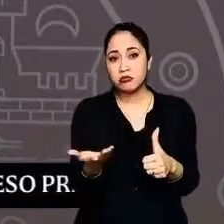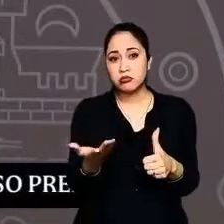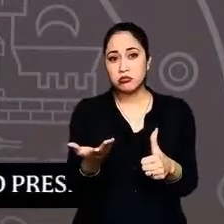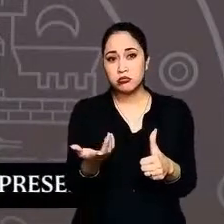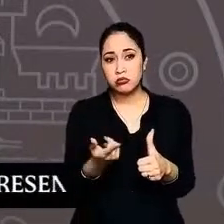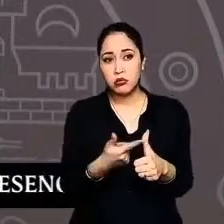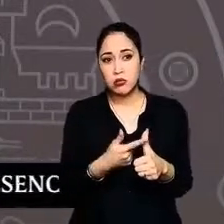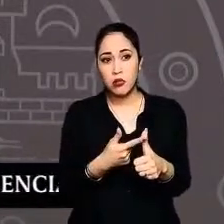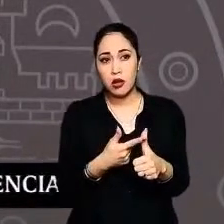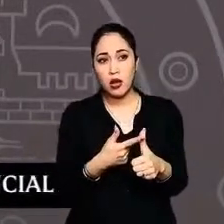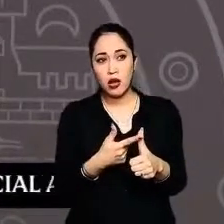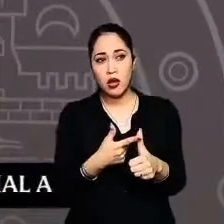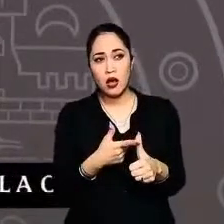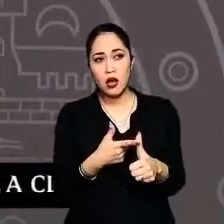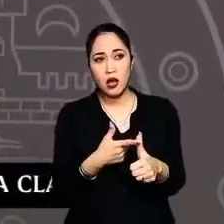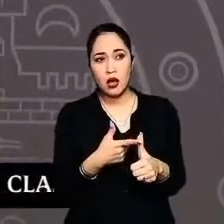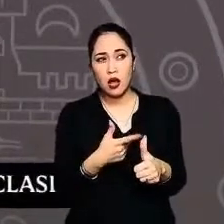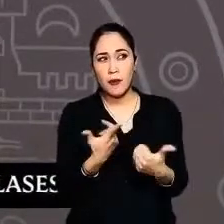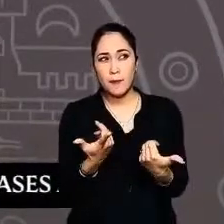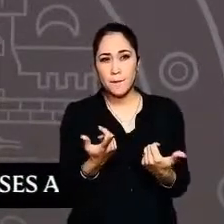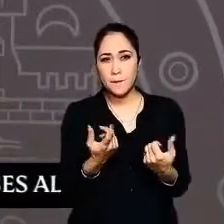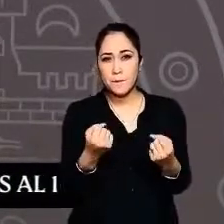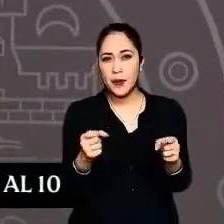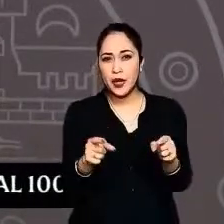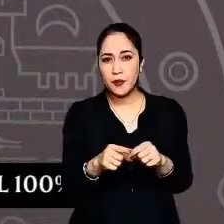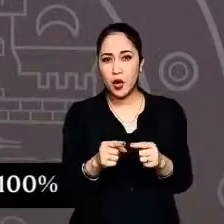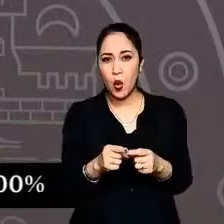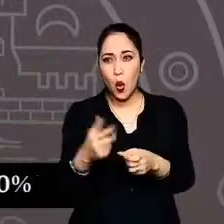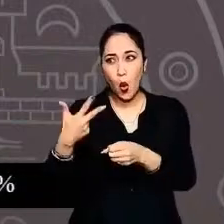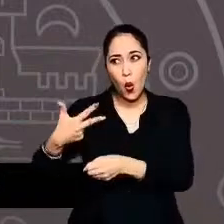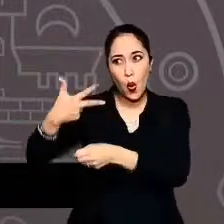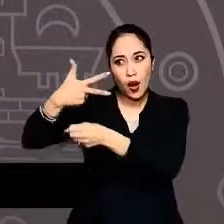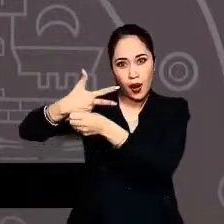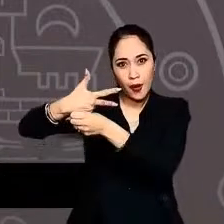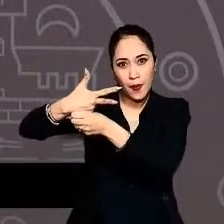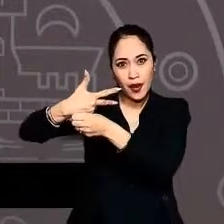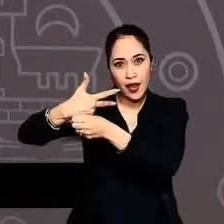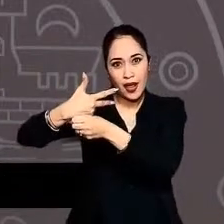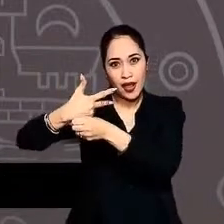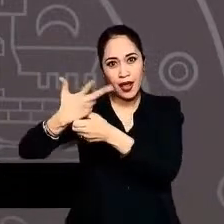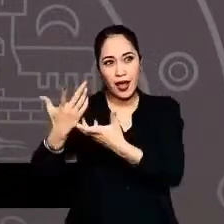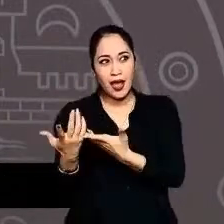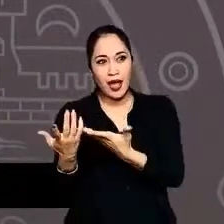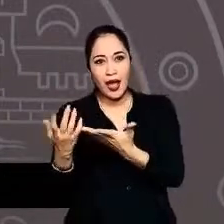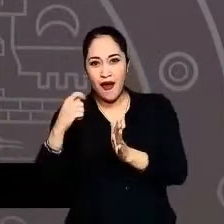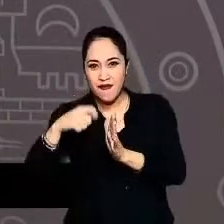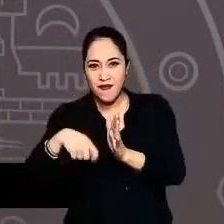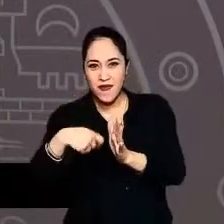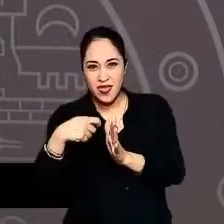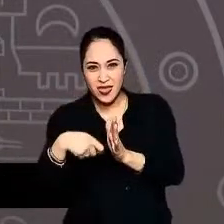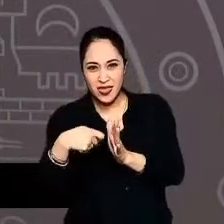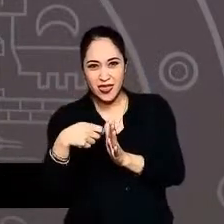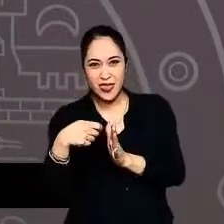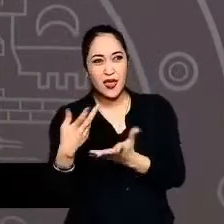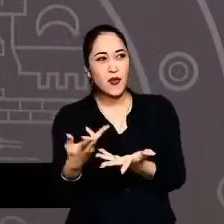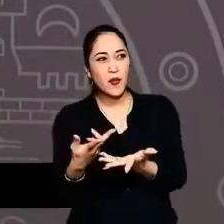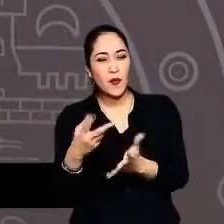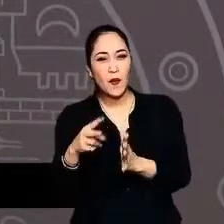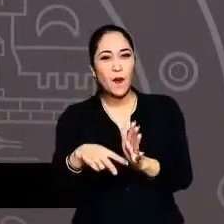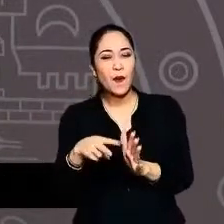algunos indicios que te dejan las cámaras, los videos. Aunque no sean tus